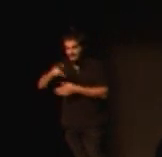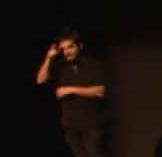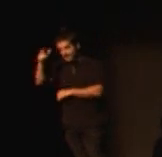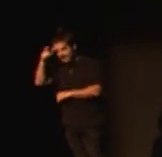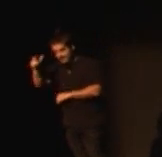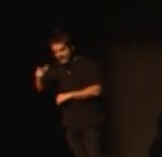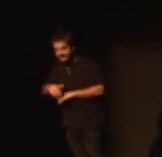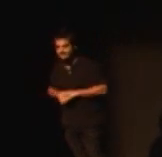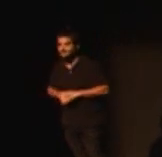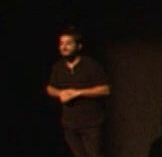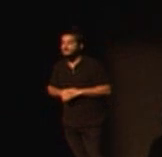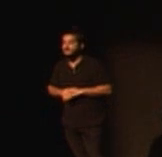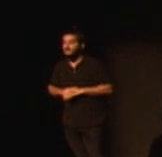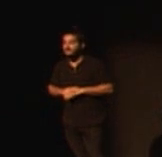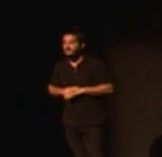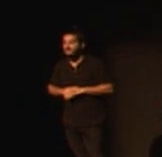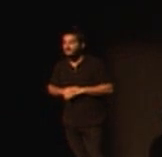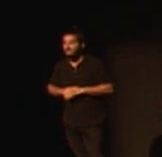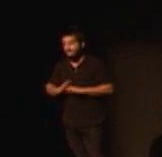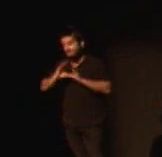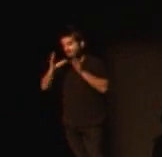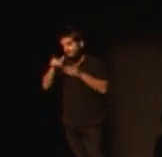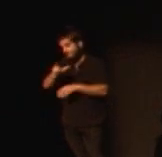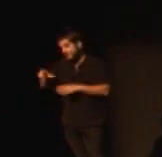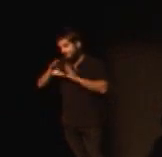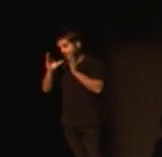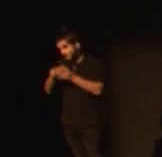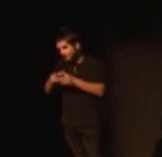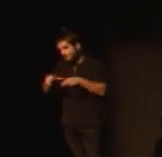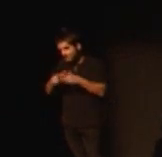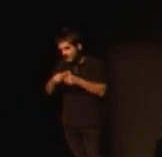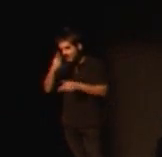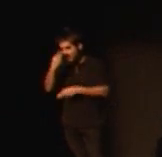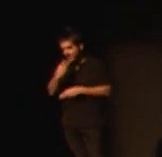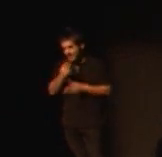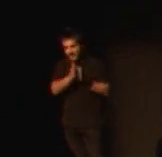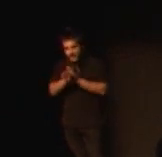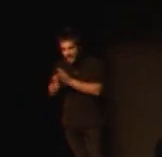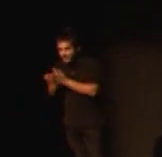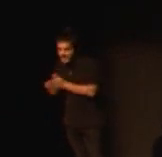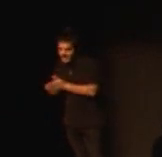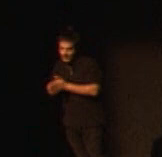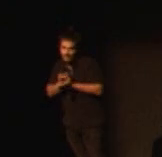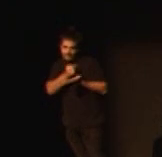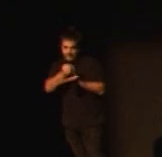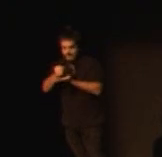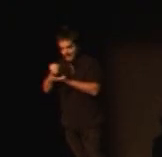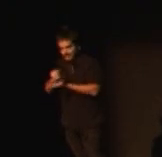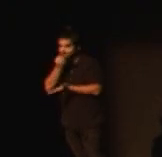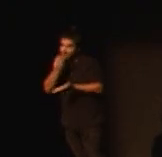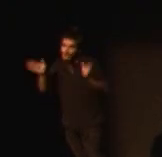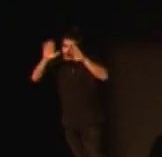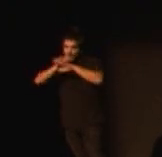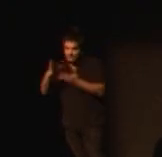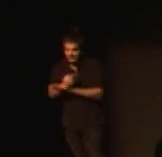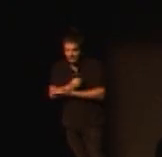distinguidos representantes del Grupo Social 11, compañeros premiados, señoras y señores, buenas noches a todos. Quiero comenzar transmitiendo mi